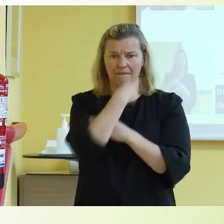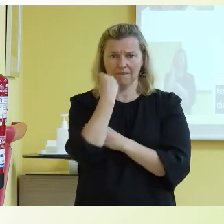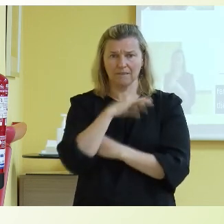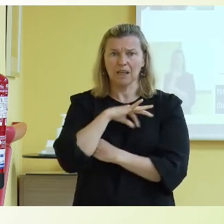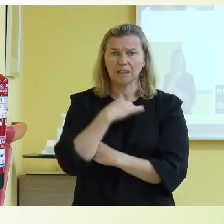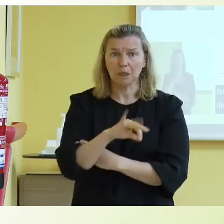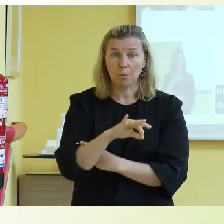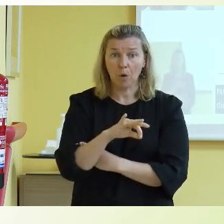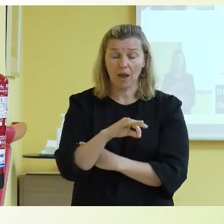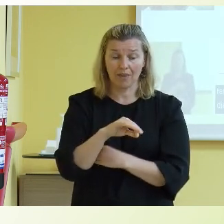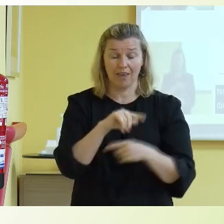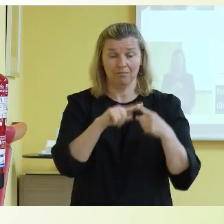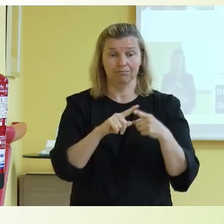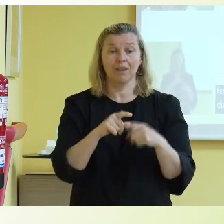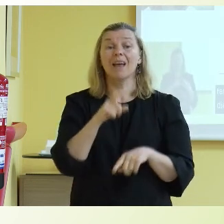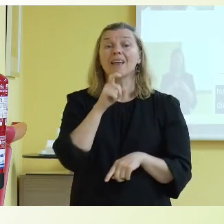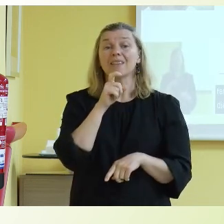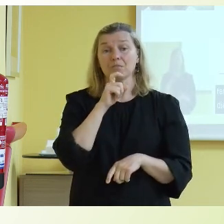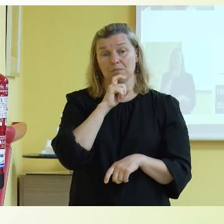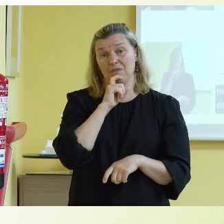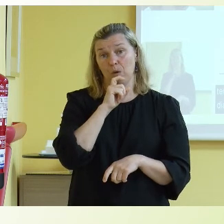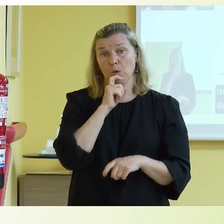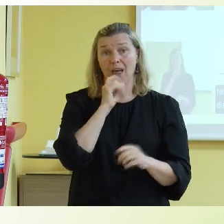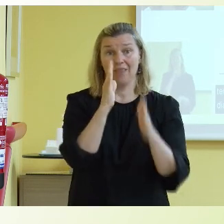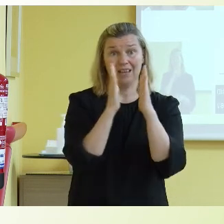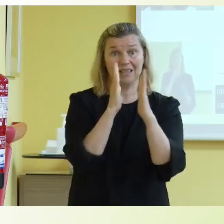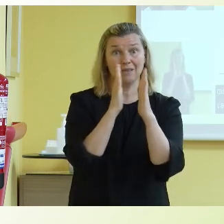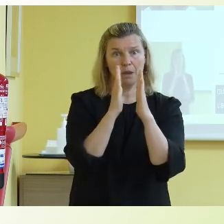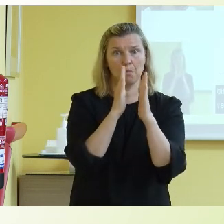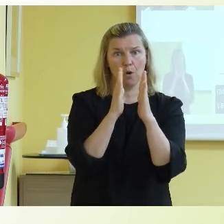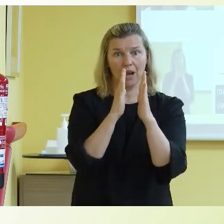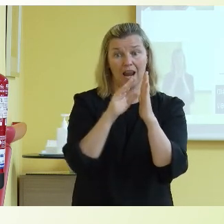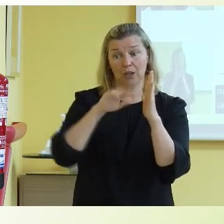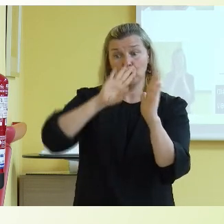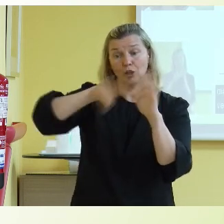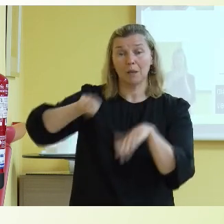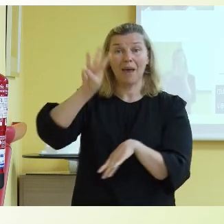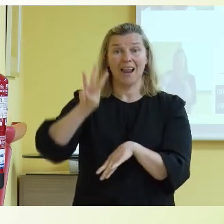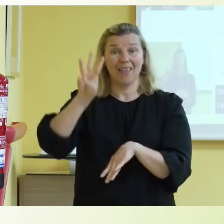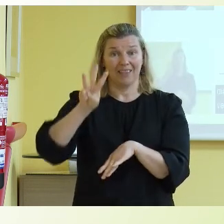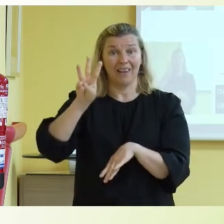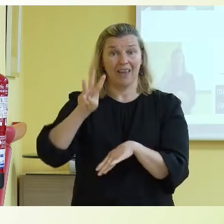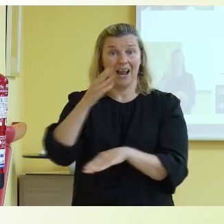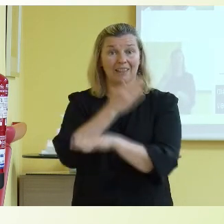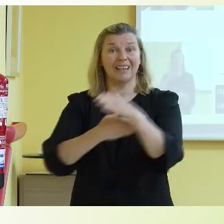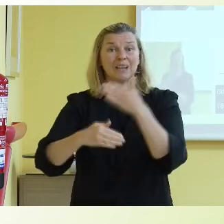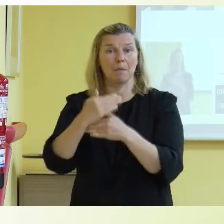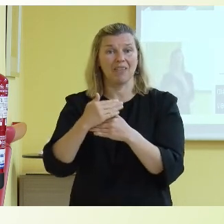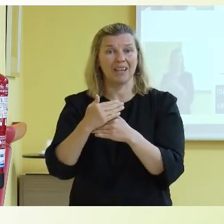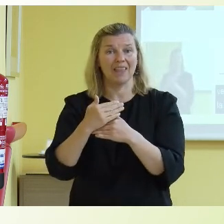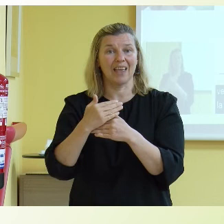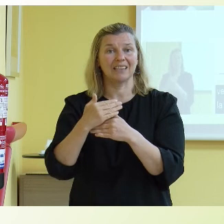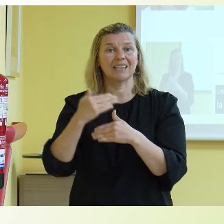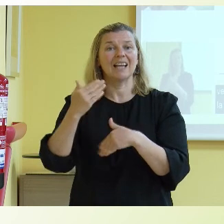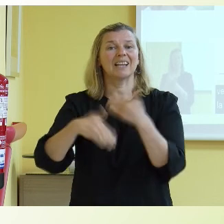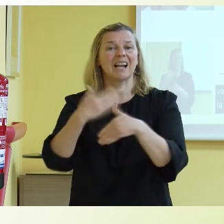estos presentan dificultades transitorias que se registran únicamente en la tercera columna, que es la de discapacidades transitorias, y